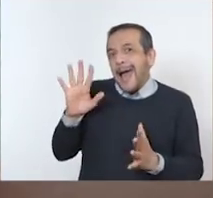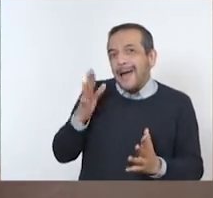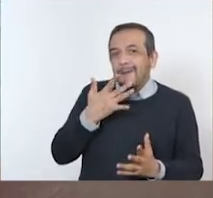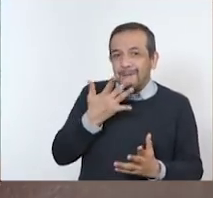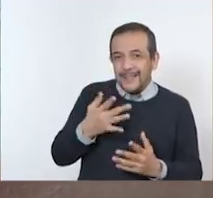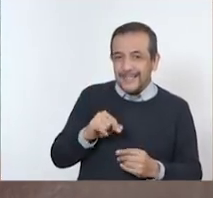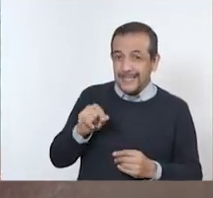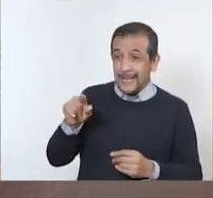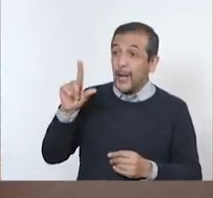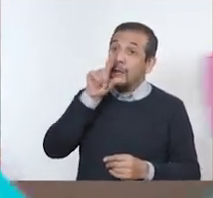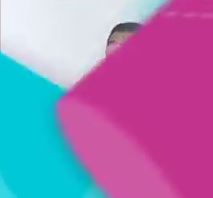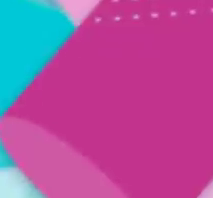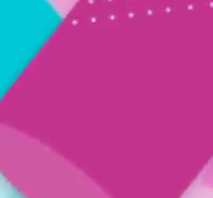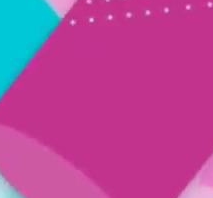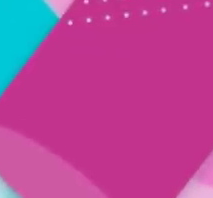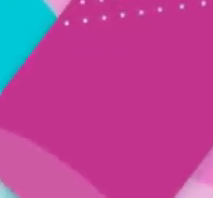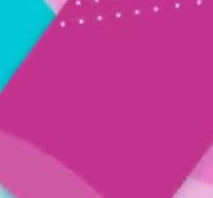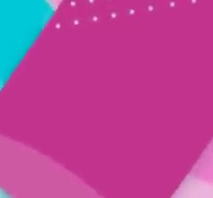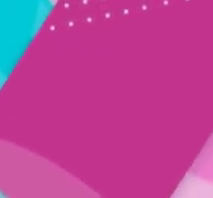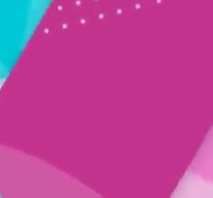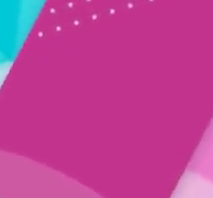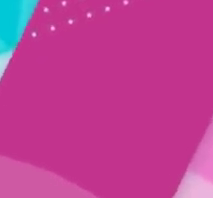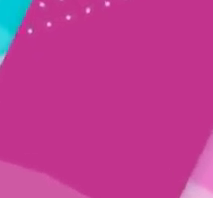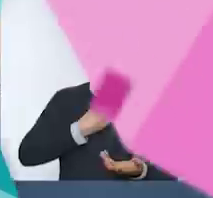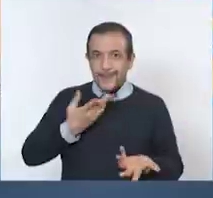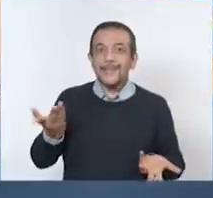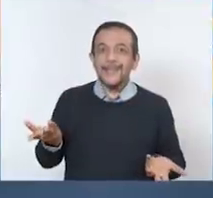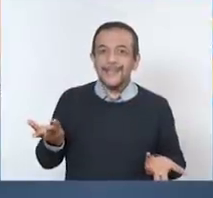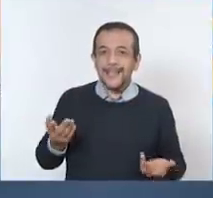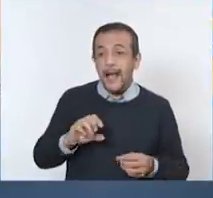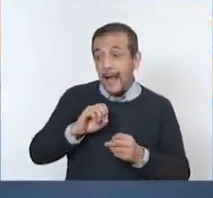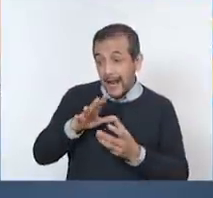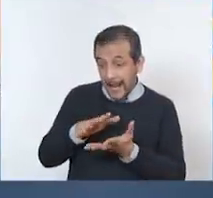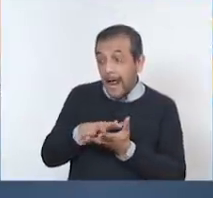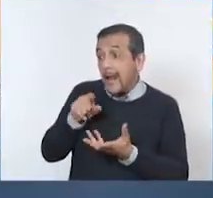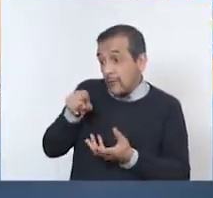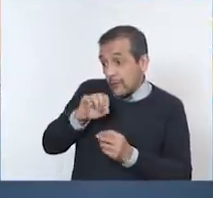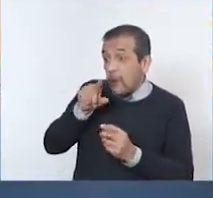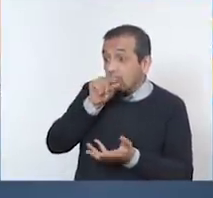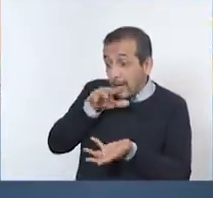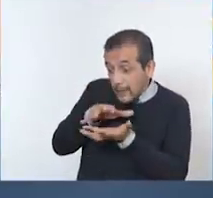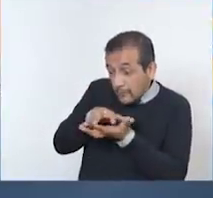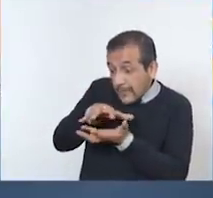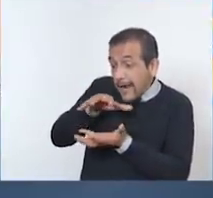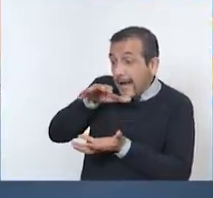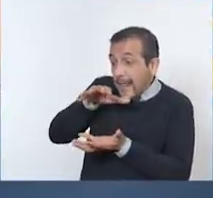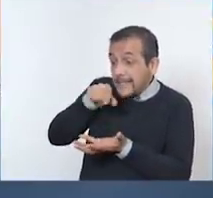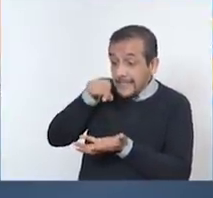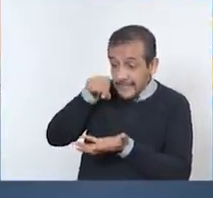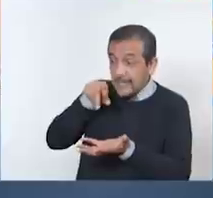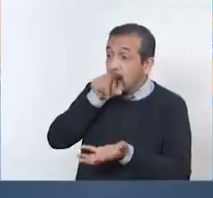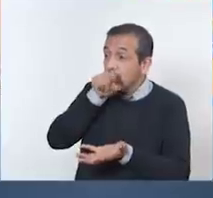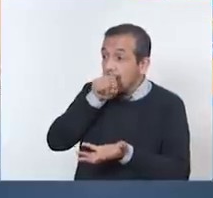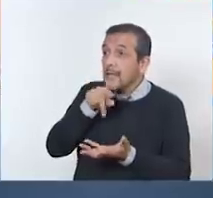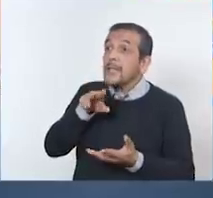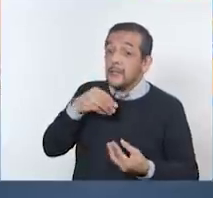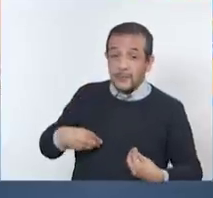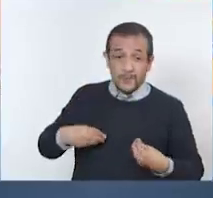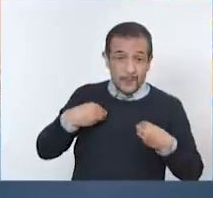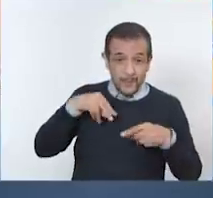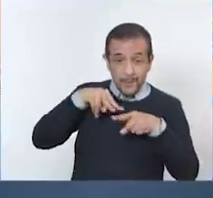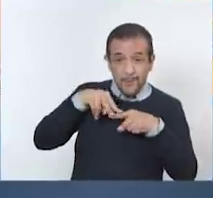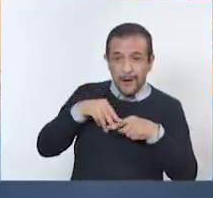felices y te agradecen. Claro, van a seguir creciendo, van a seguir viviendo en el parque